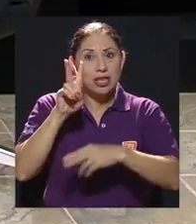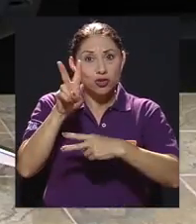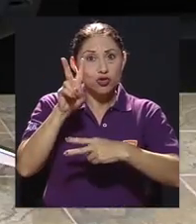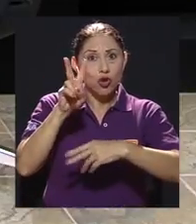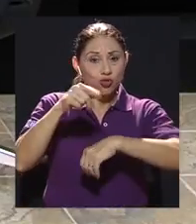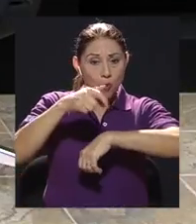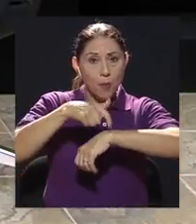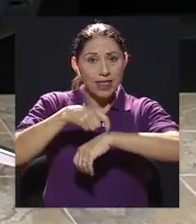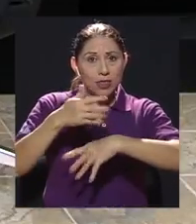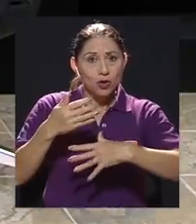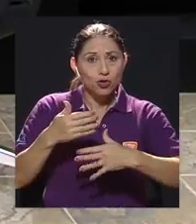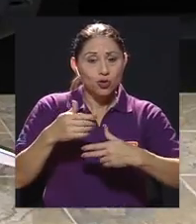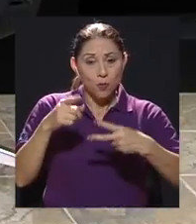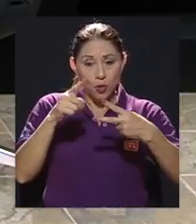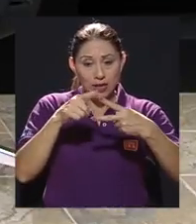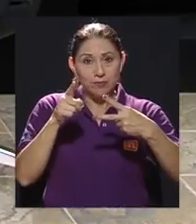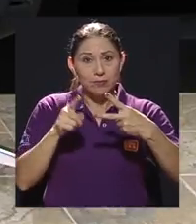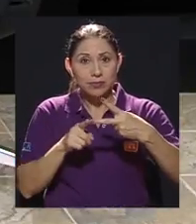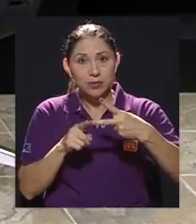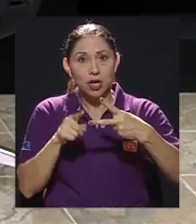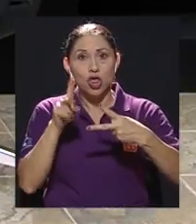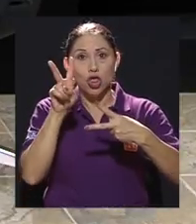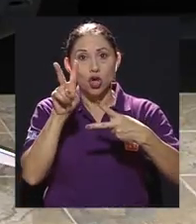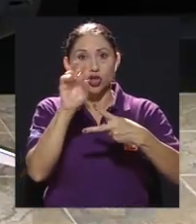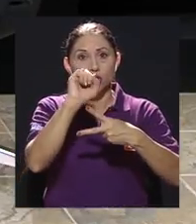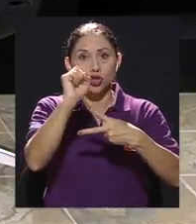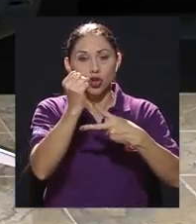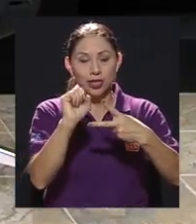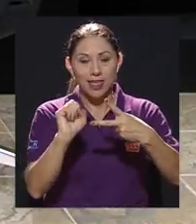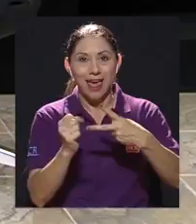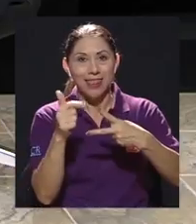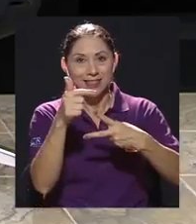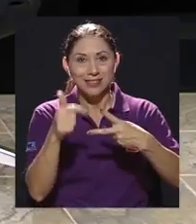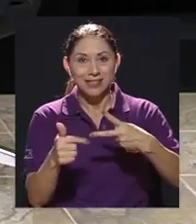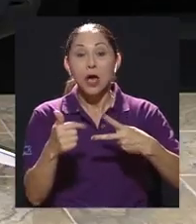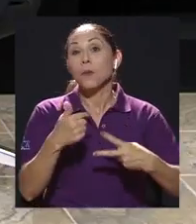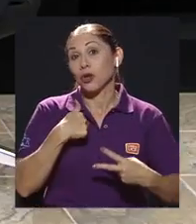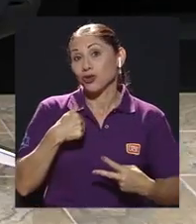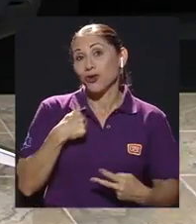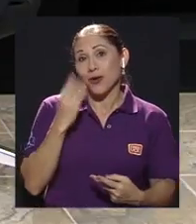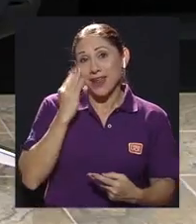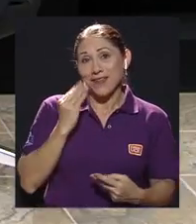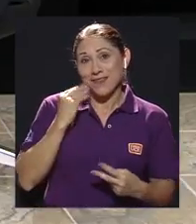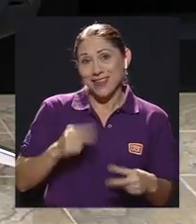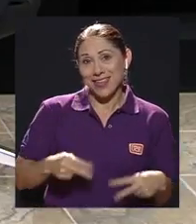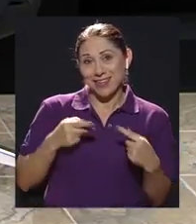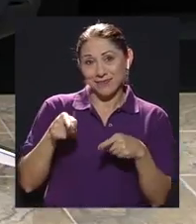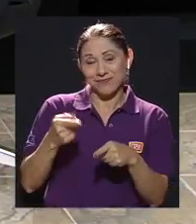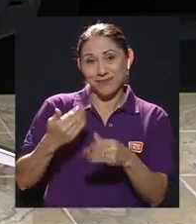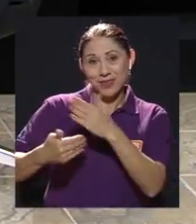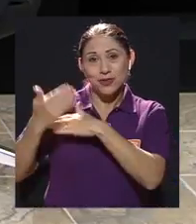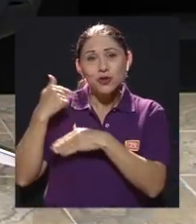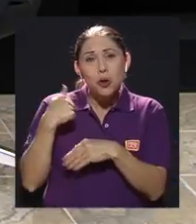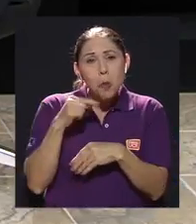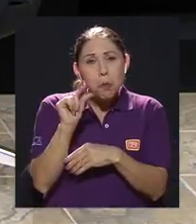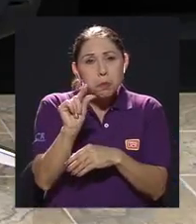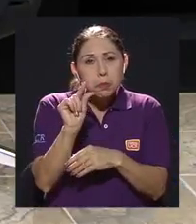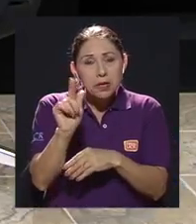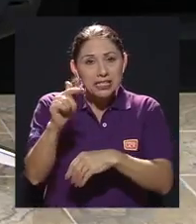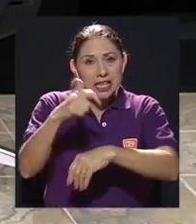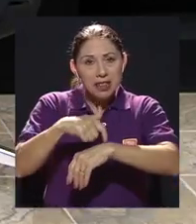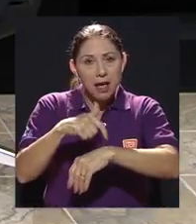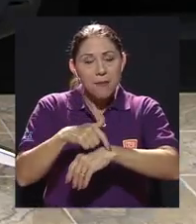Porque son dos sociedades en que, bueno, yo que viví, agarré un pedacito de esa etapa